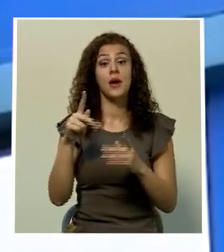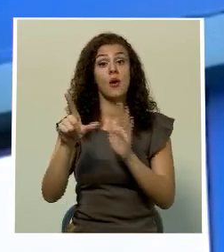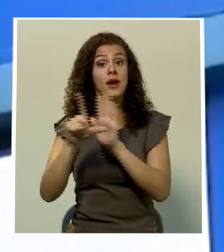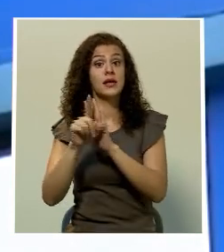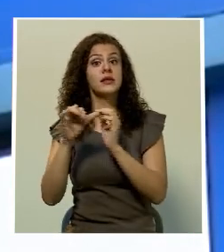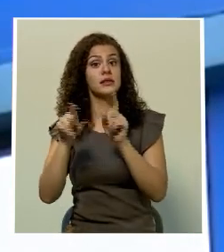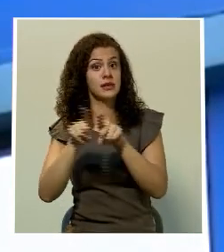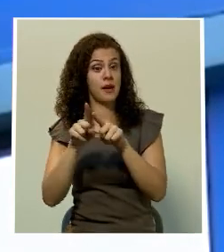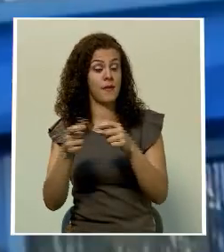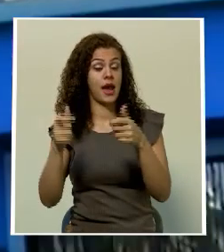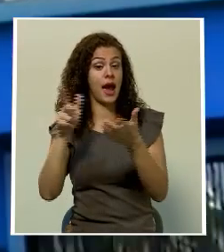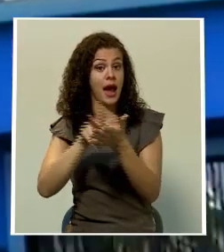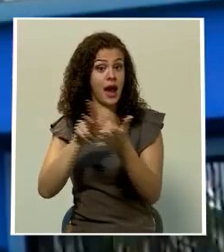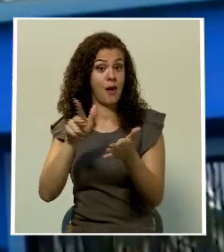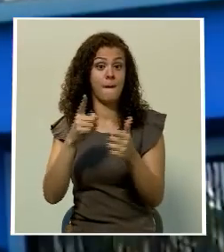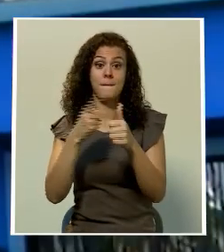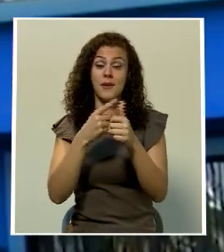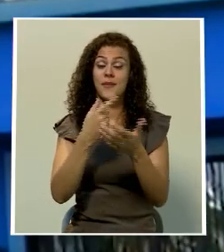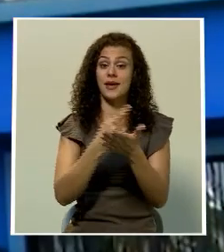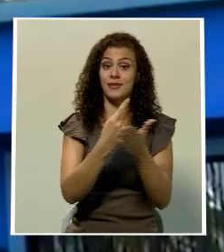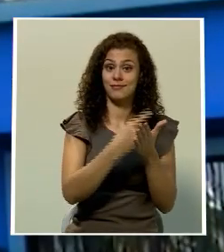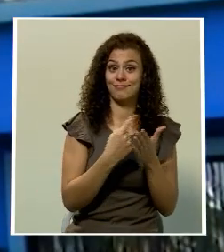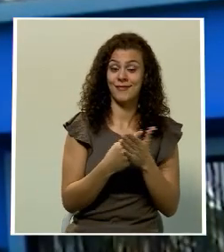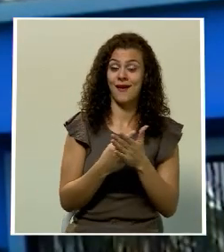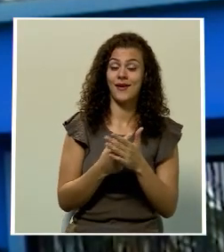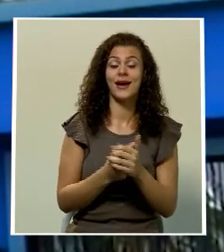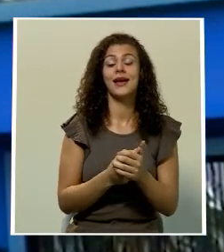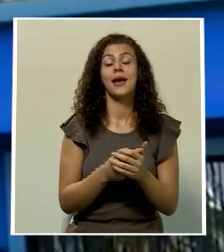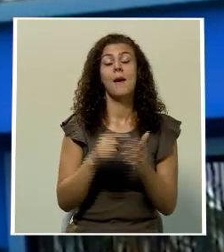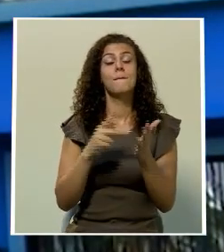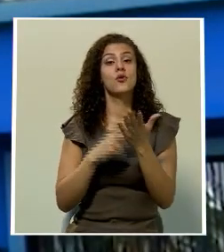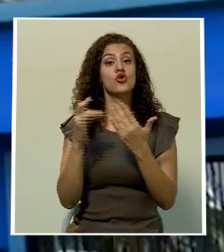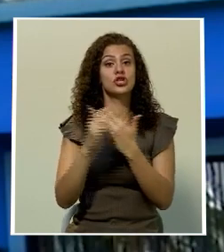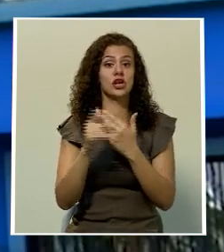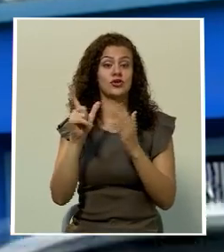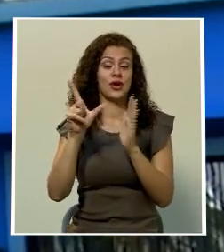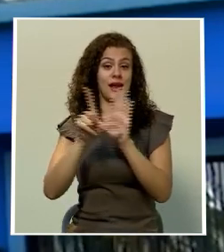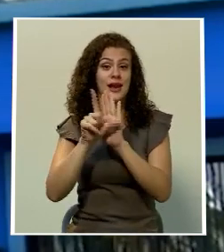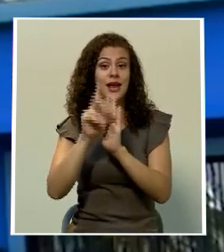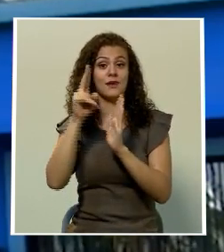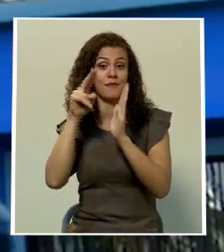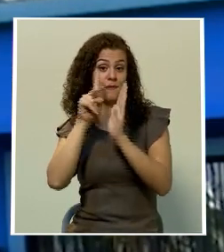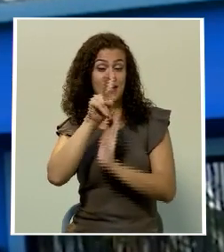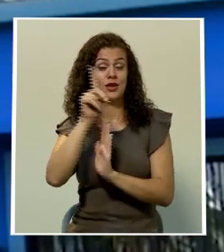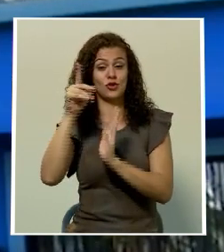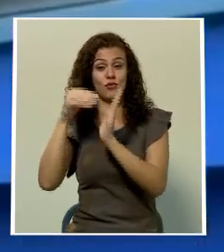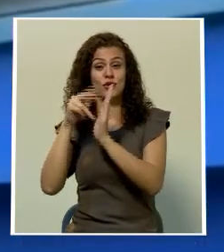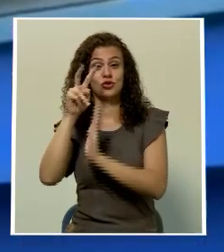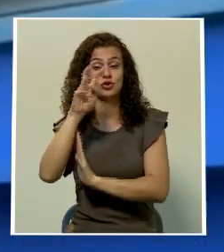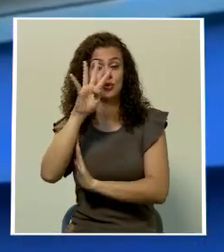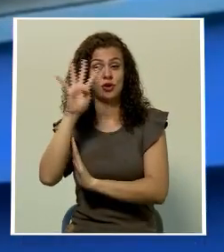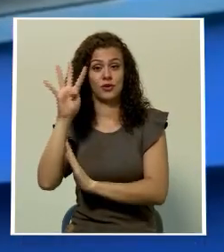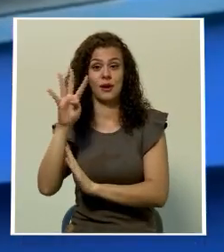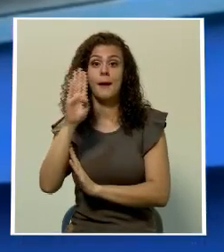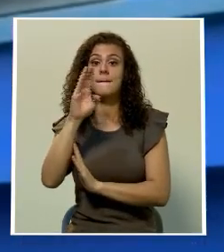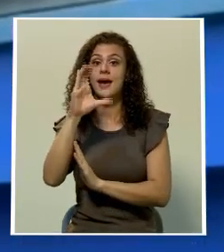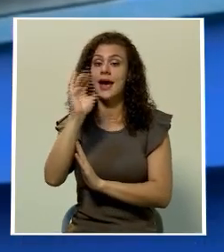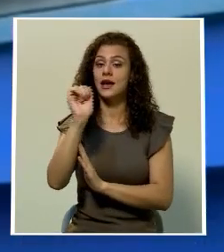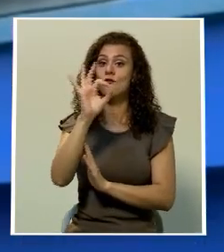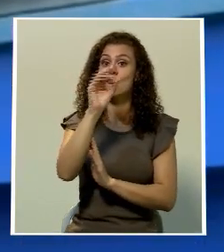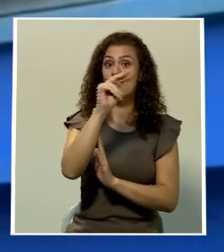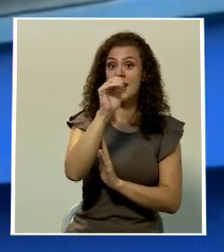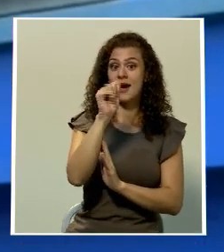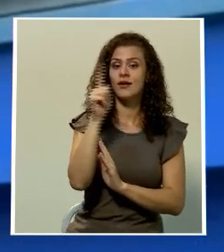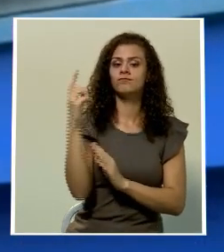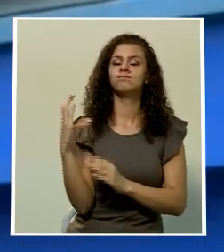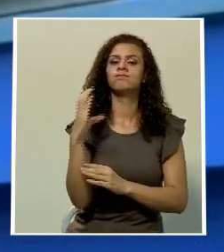aprobó este jueves en primer debate el proyecto de ley 21.344, que contempla el cierre del Fondo Nacional de Becas FONAVE,